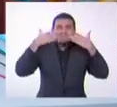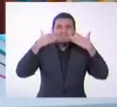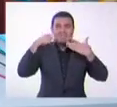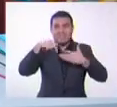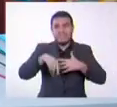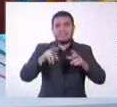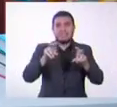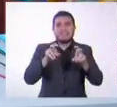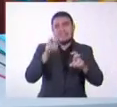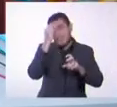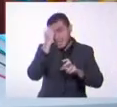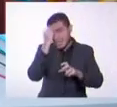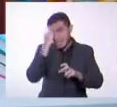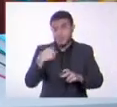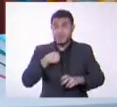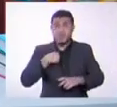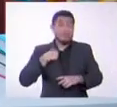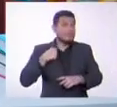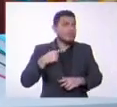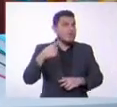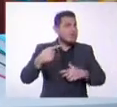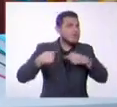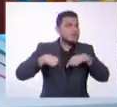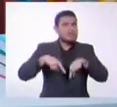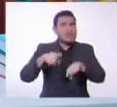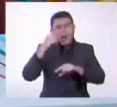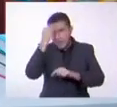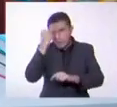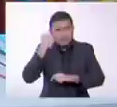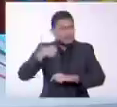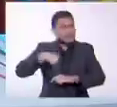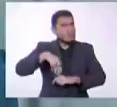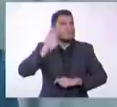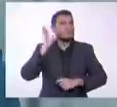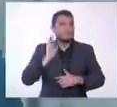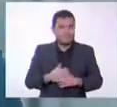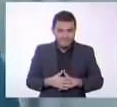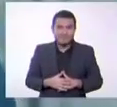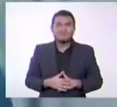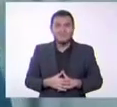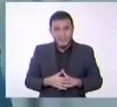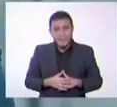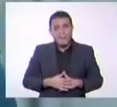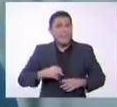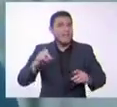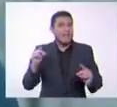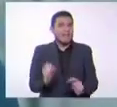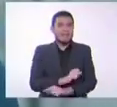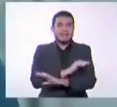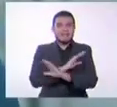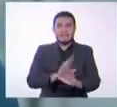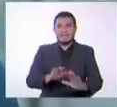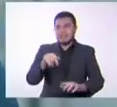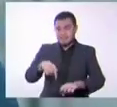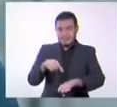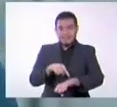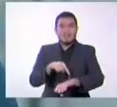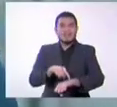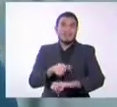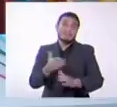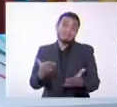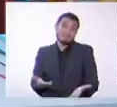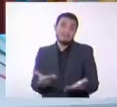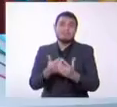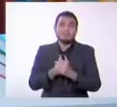este tema y te invito a que sigas aprendiendo más sobre ello. Y lamentablemente hasta aquí llegamos en esta